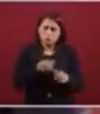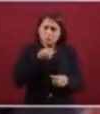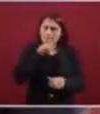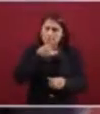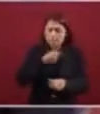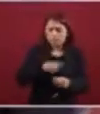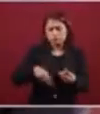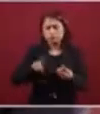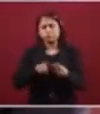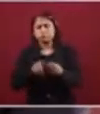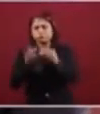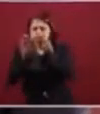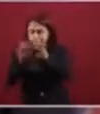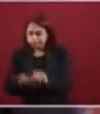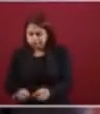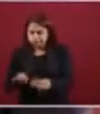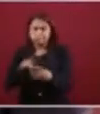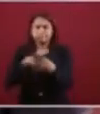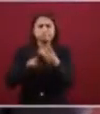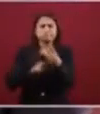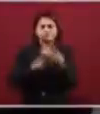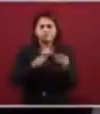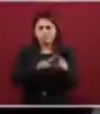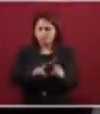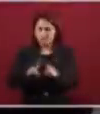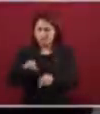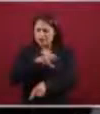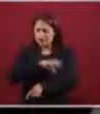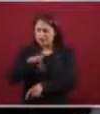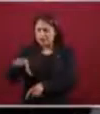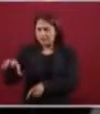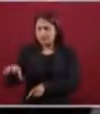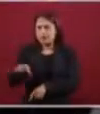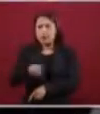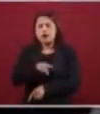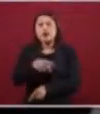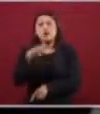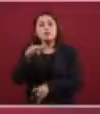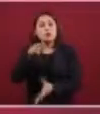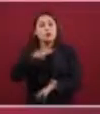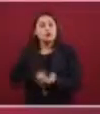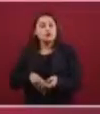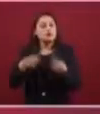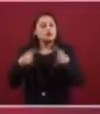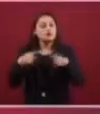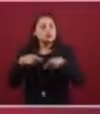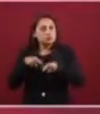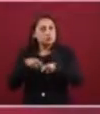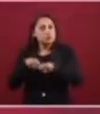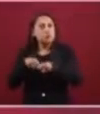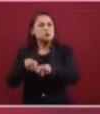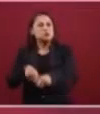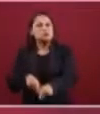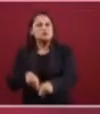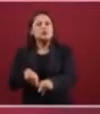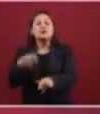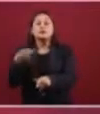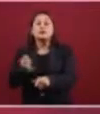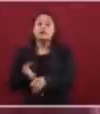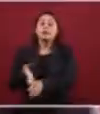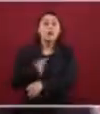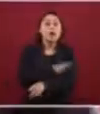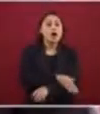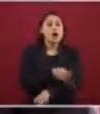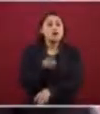muy comprometida que además ha sufrido estas cadenas del terrorismo sindical y que